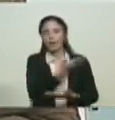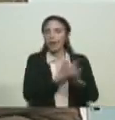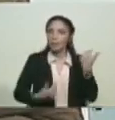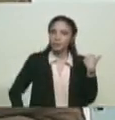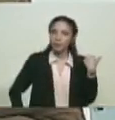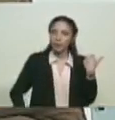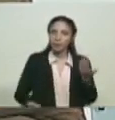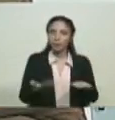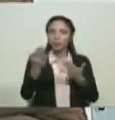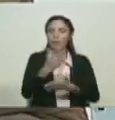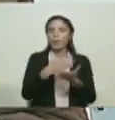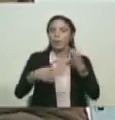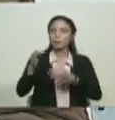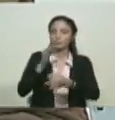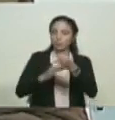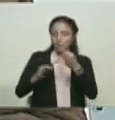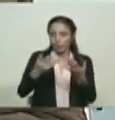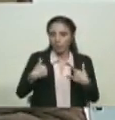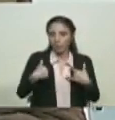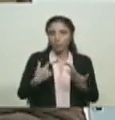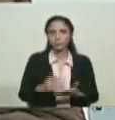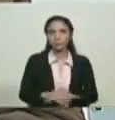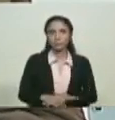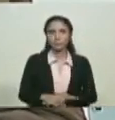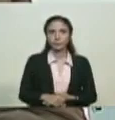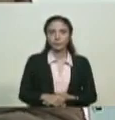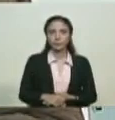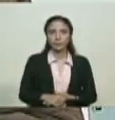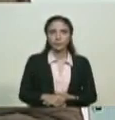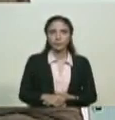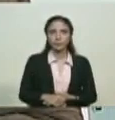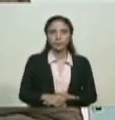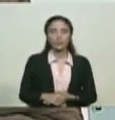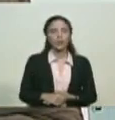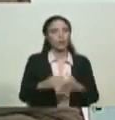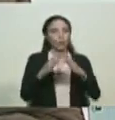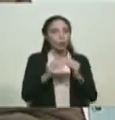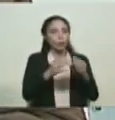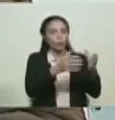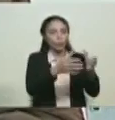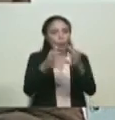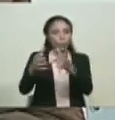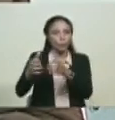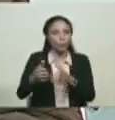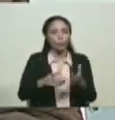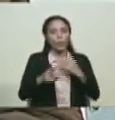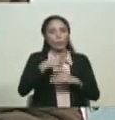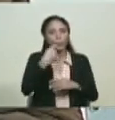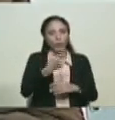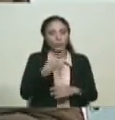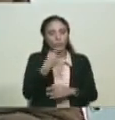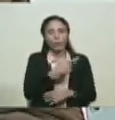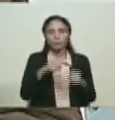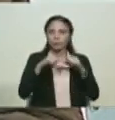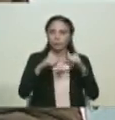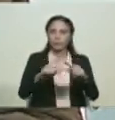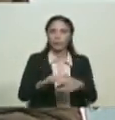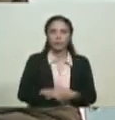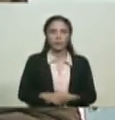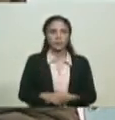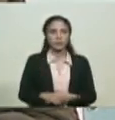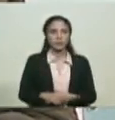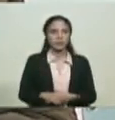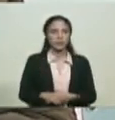darme el derecho de palabras la radio tripulación de acción socio política concreta los